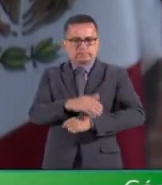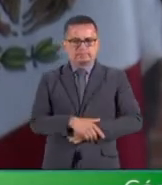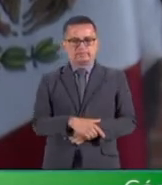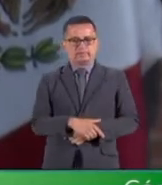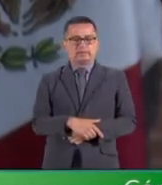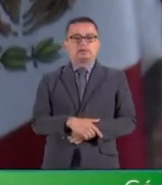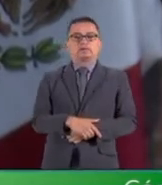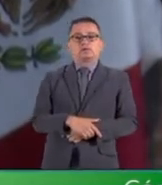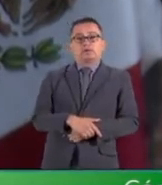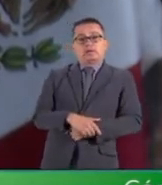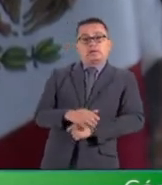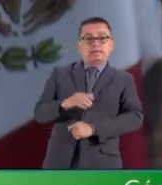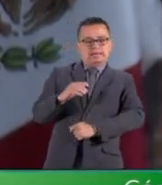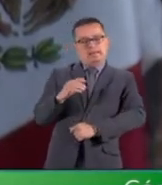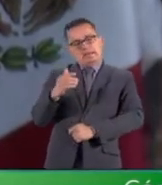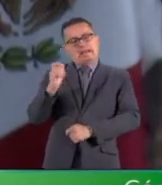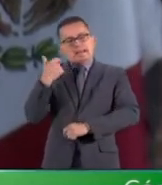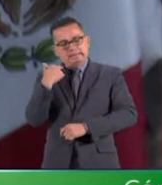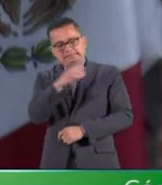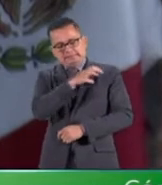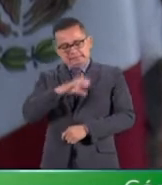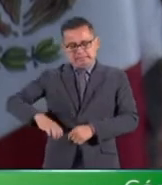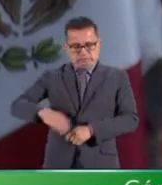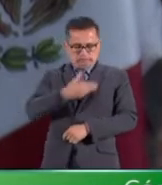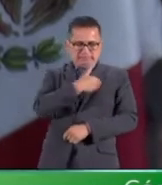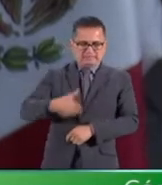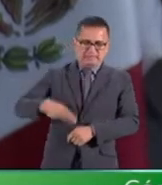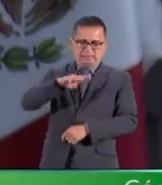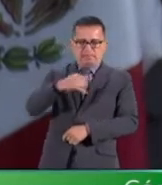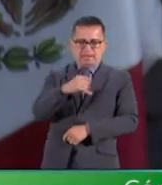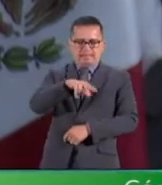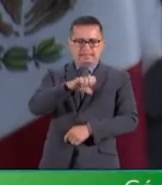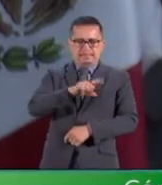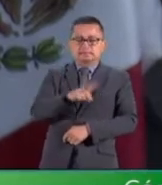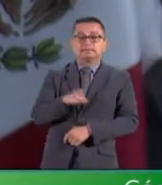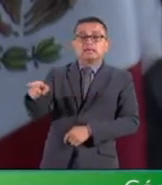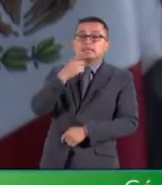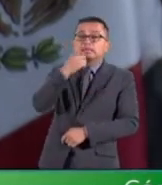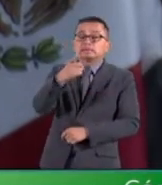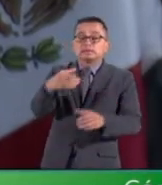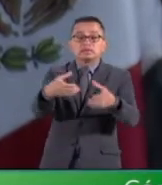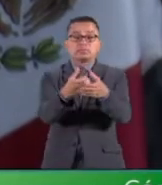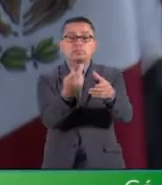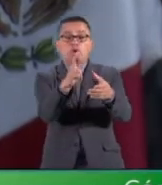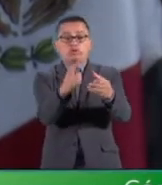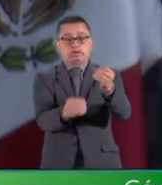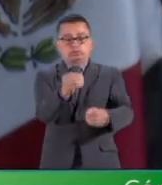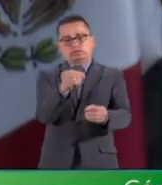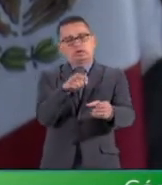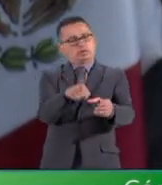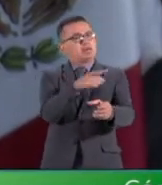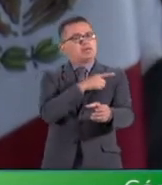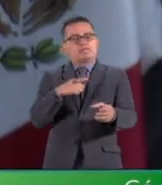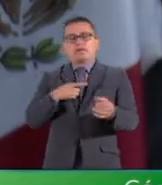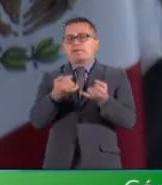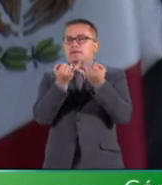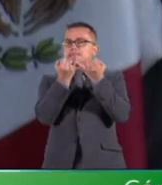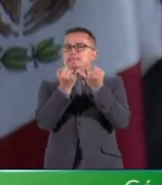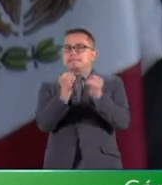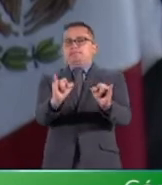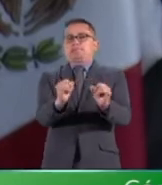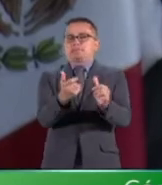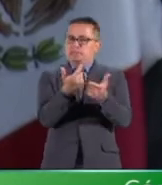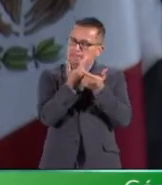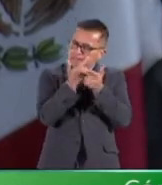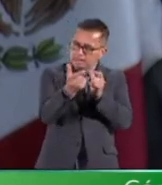presidencial Máynez, el Poder Judicial debe ser autónomo e independiente, con equilibrio y en